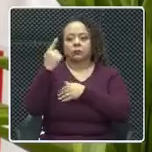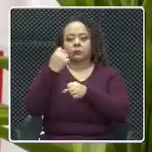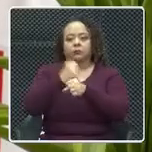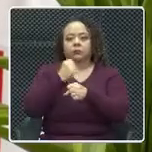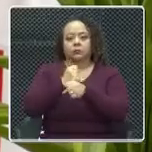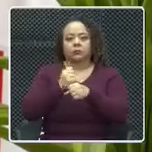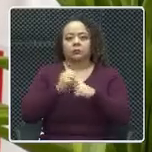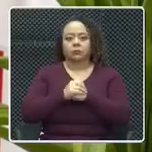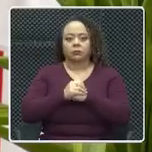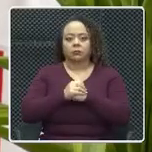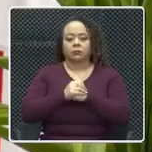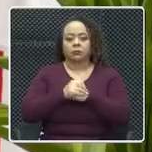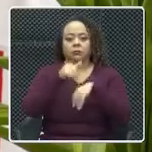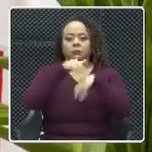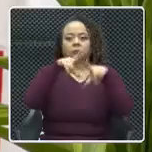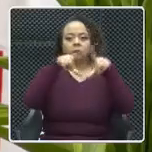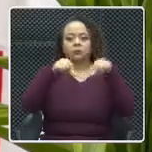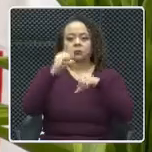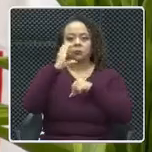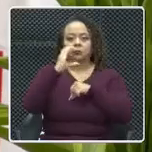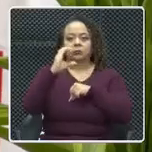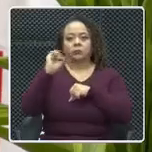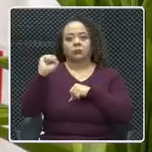laboral, me mandó con referencia a la caja.